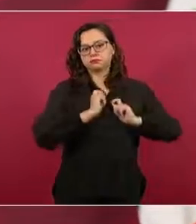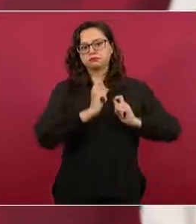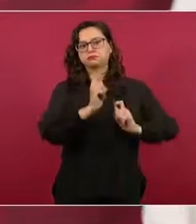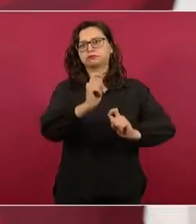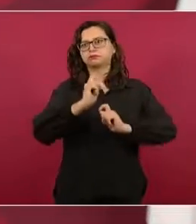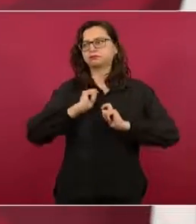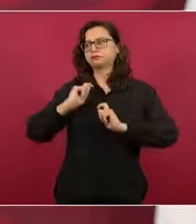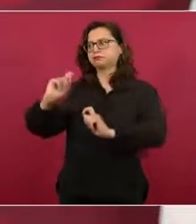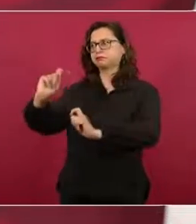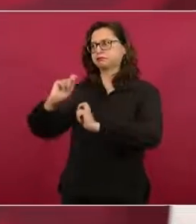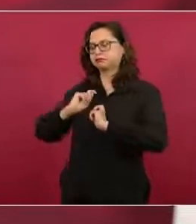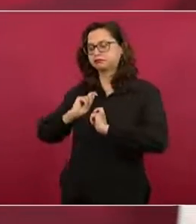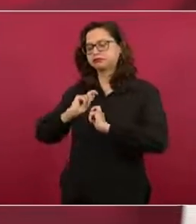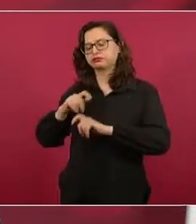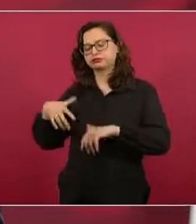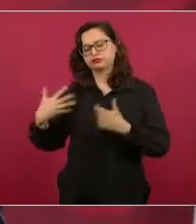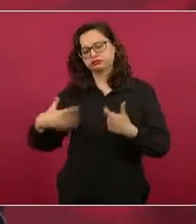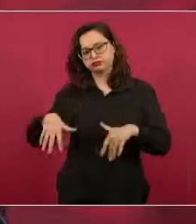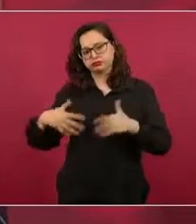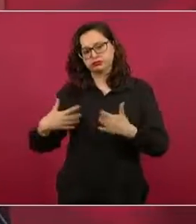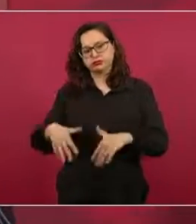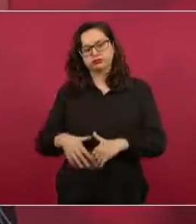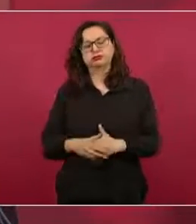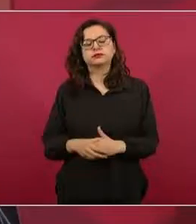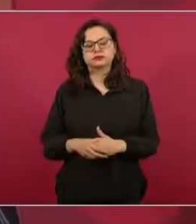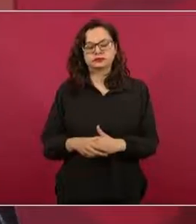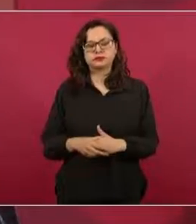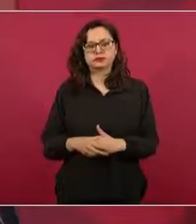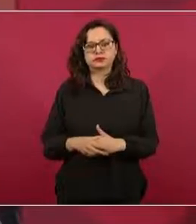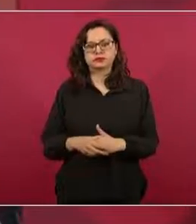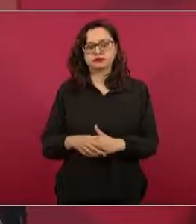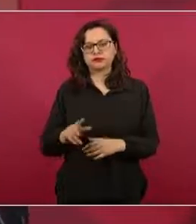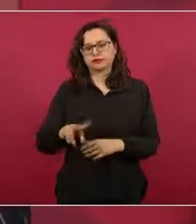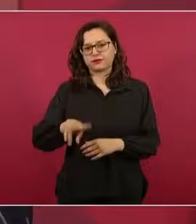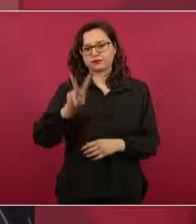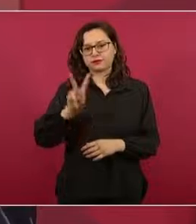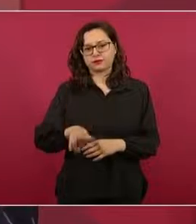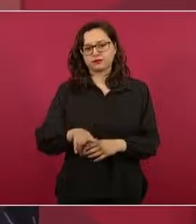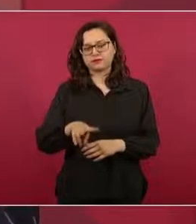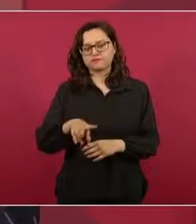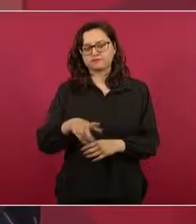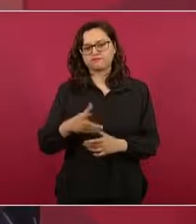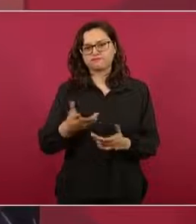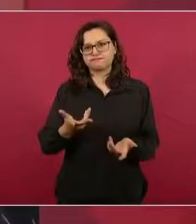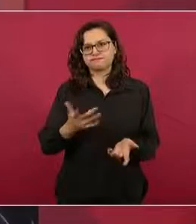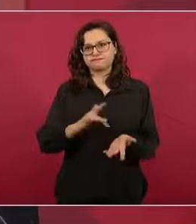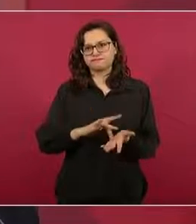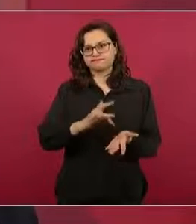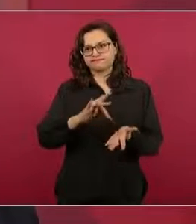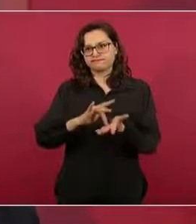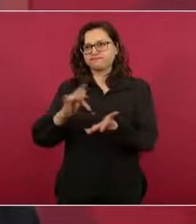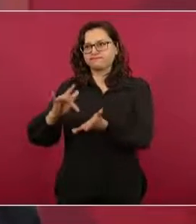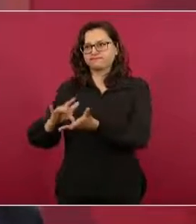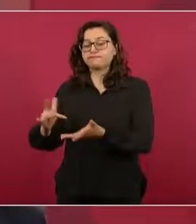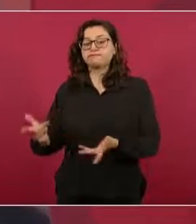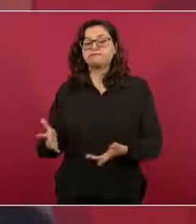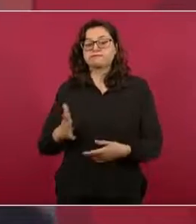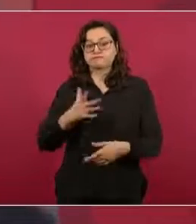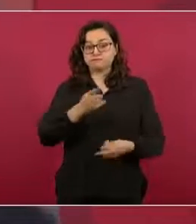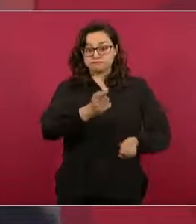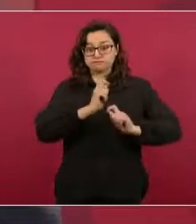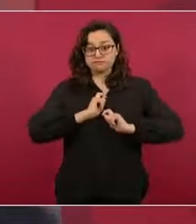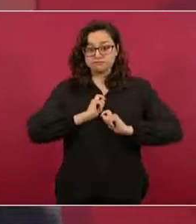pues repito, por el respeto que le tienen al pueblo de